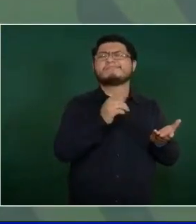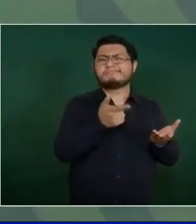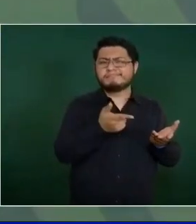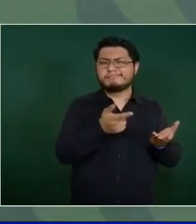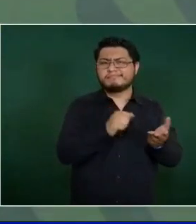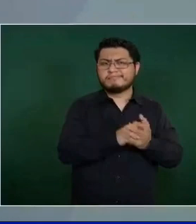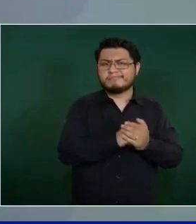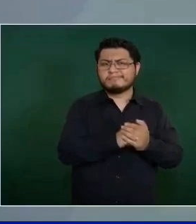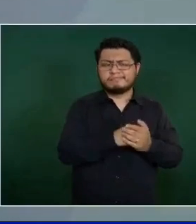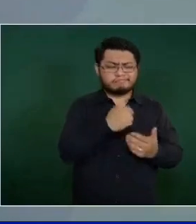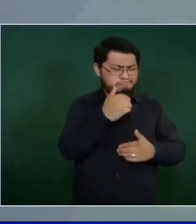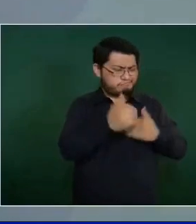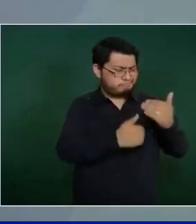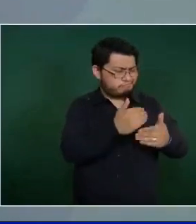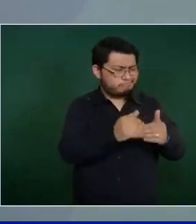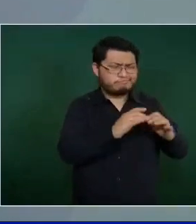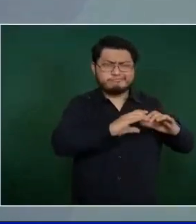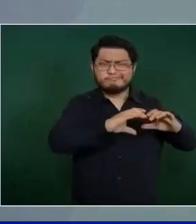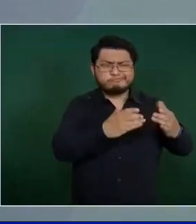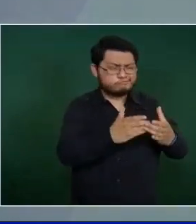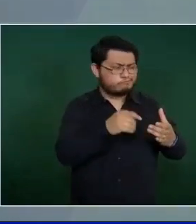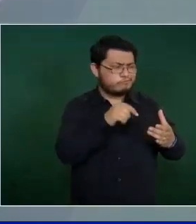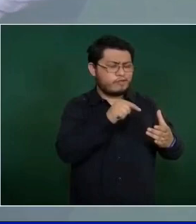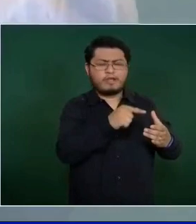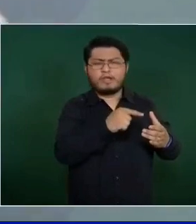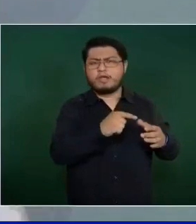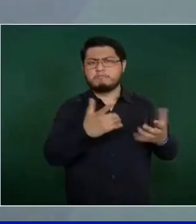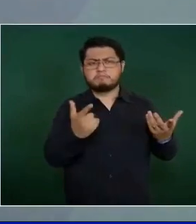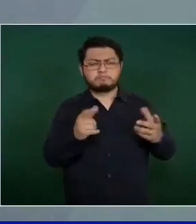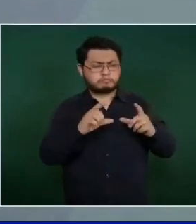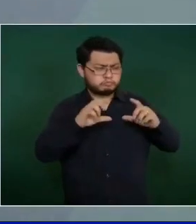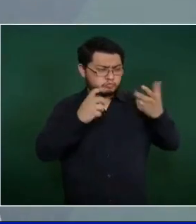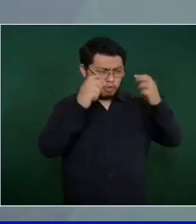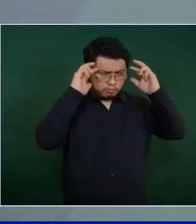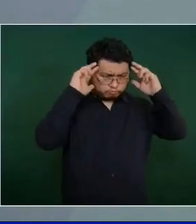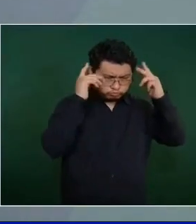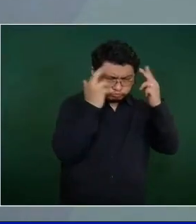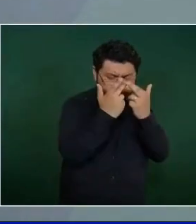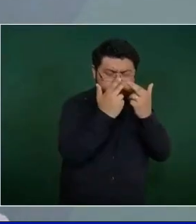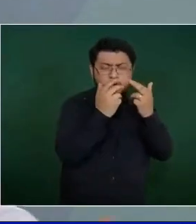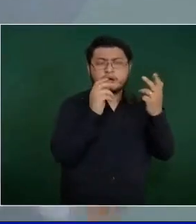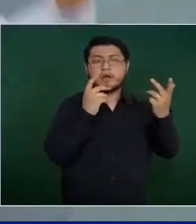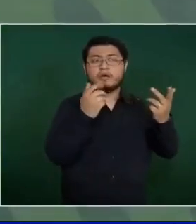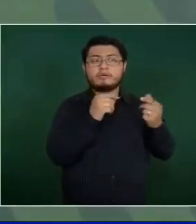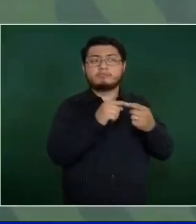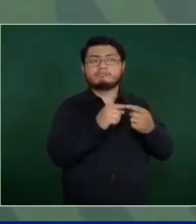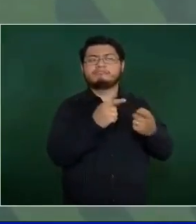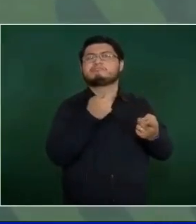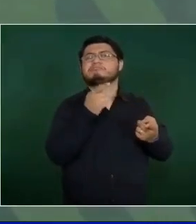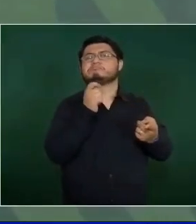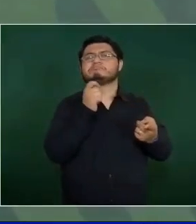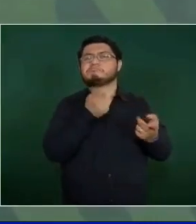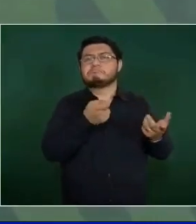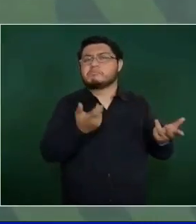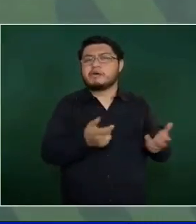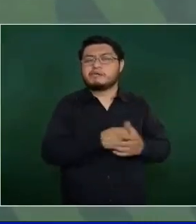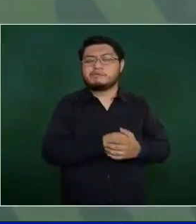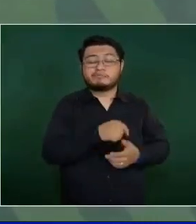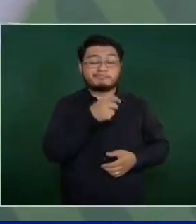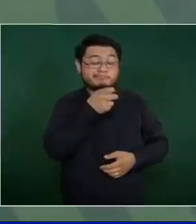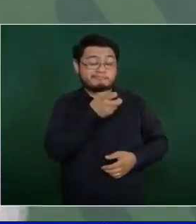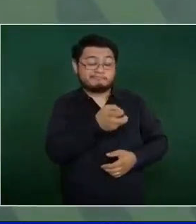comunismo, que socialismo, que populismo, pero es el